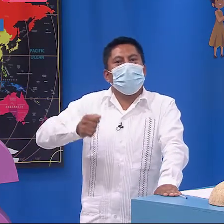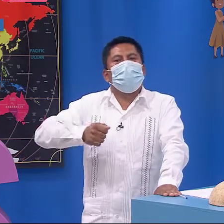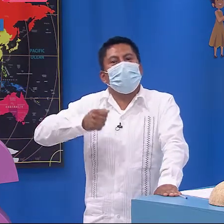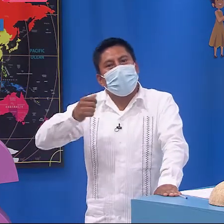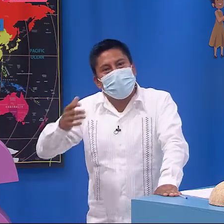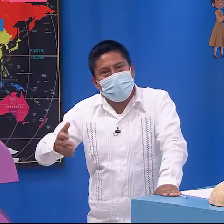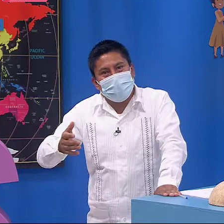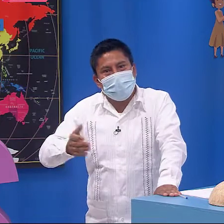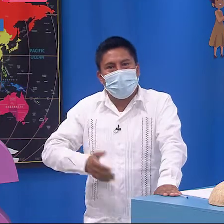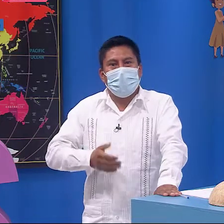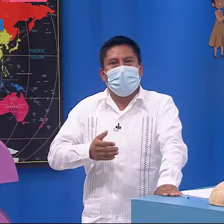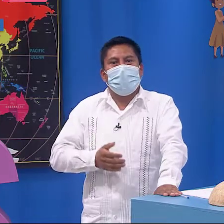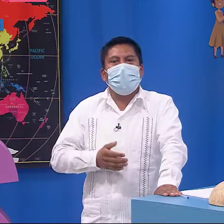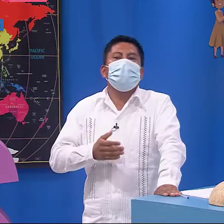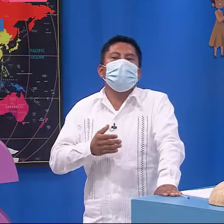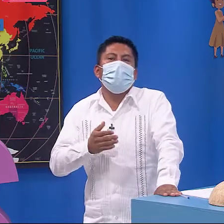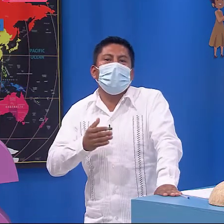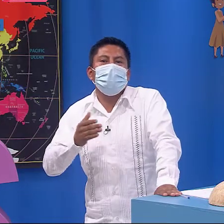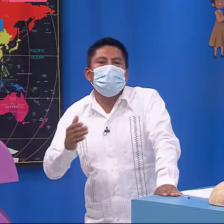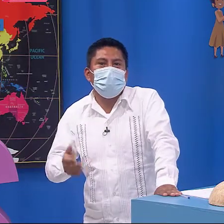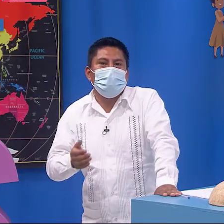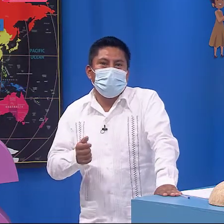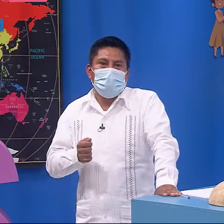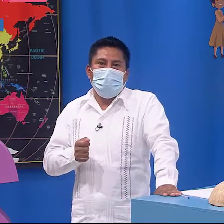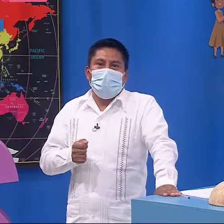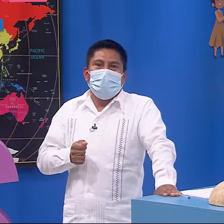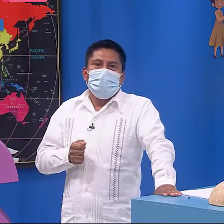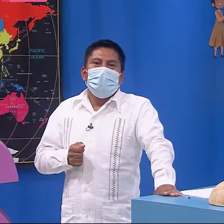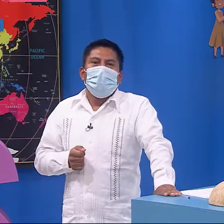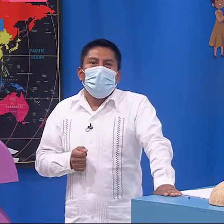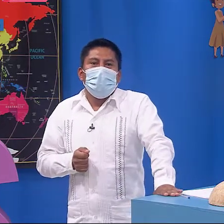ruke chito, que zu sa, que zu agir cho.